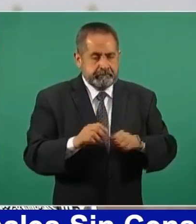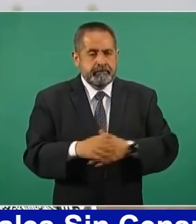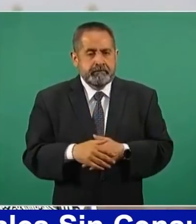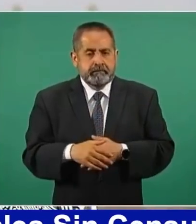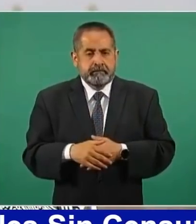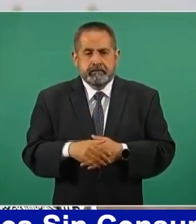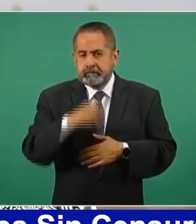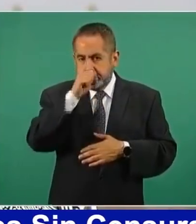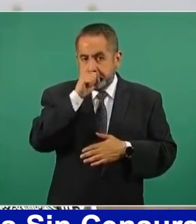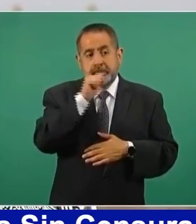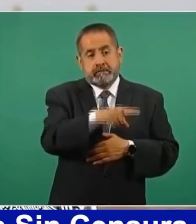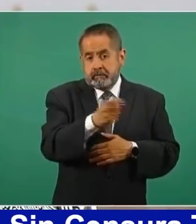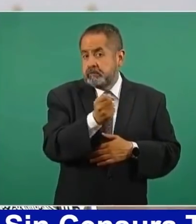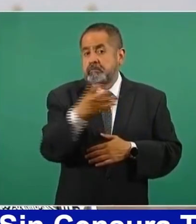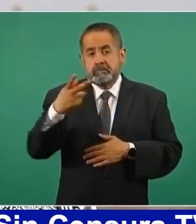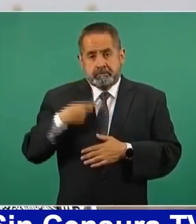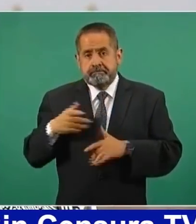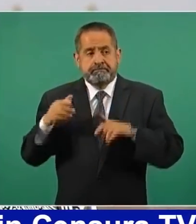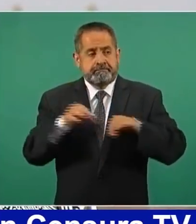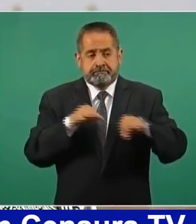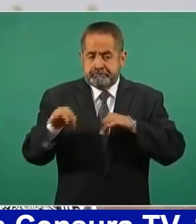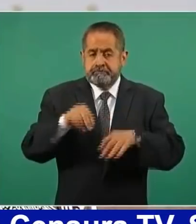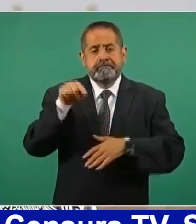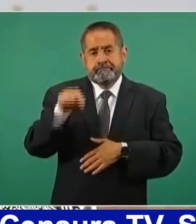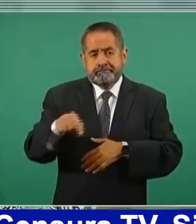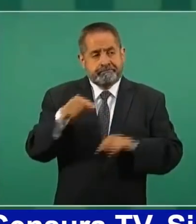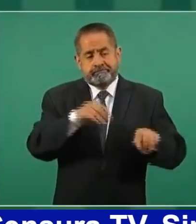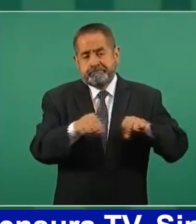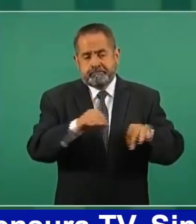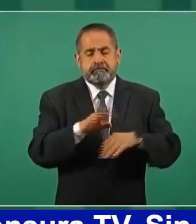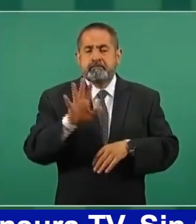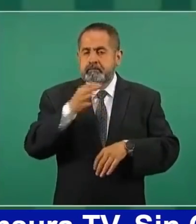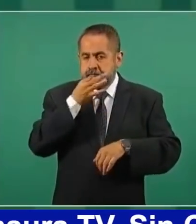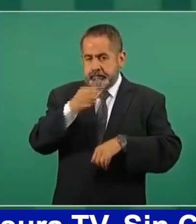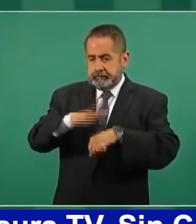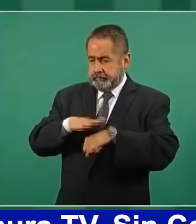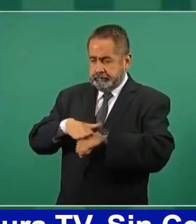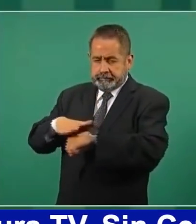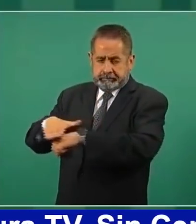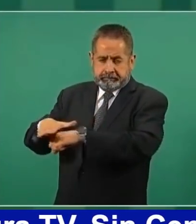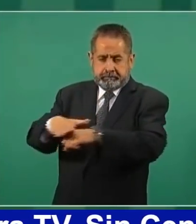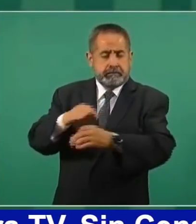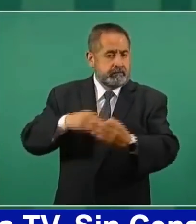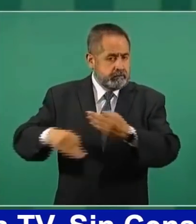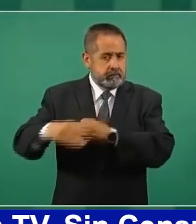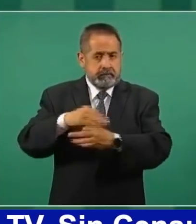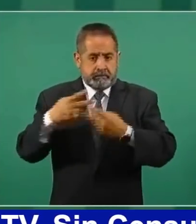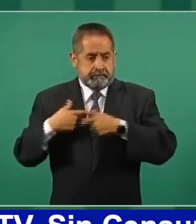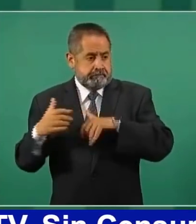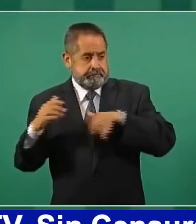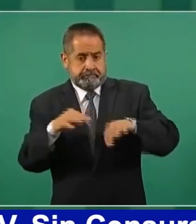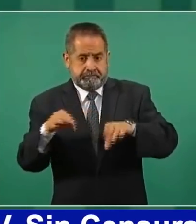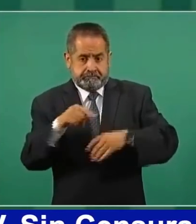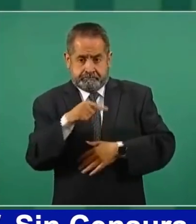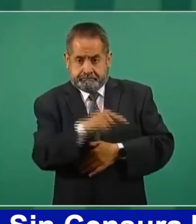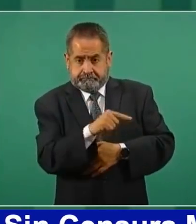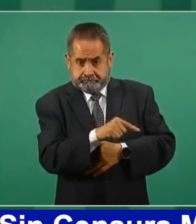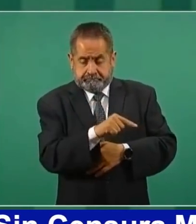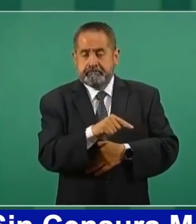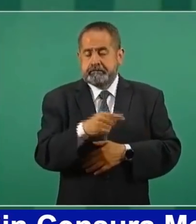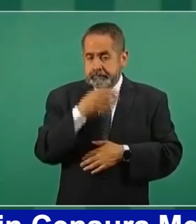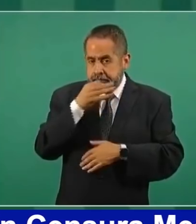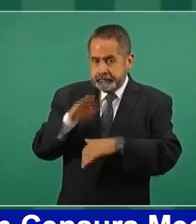También laboran muchos trabajadores. Quiero informarles a todos los que trabajan en